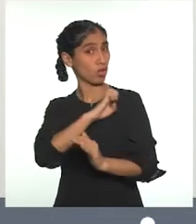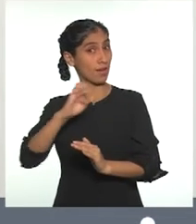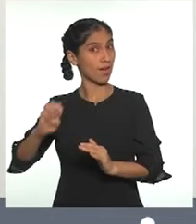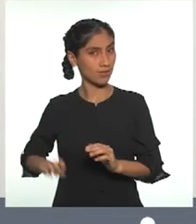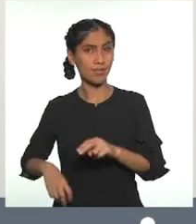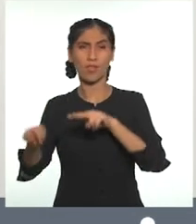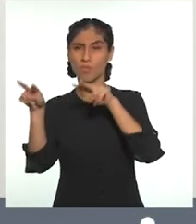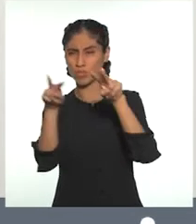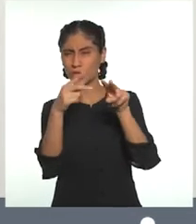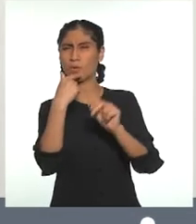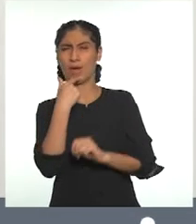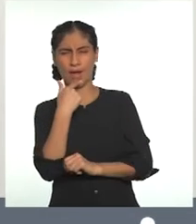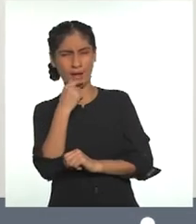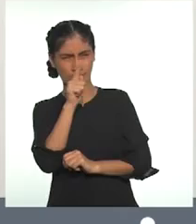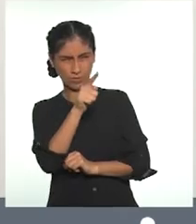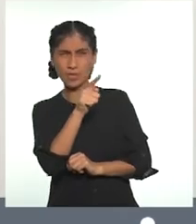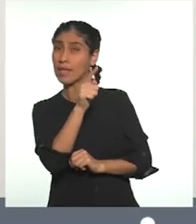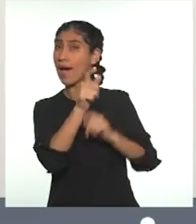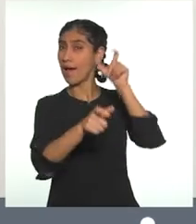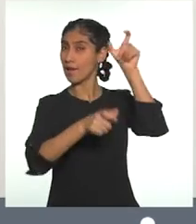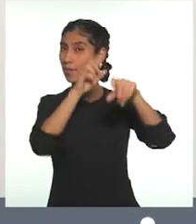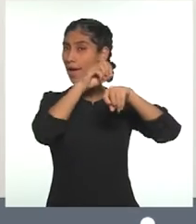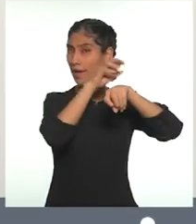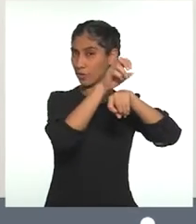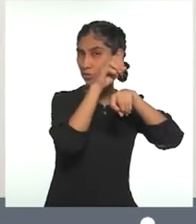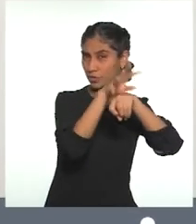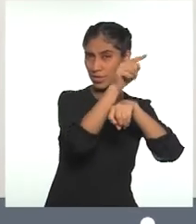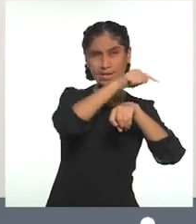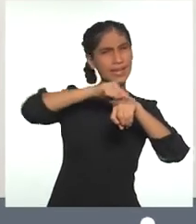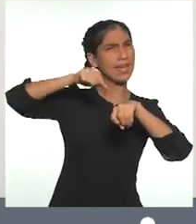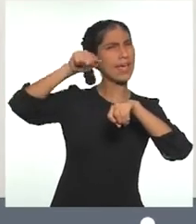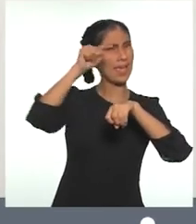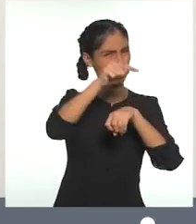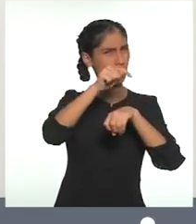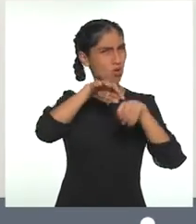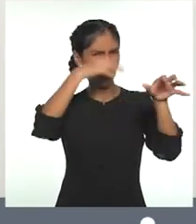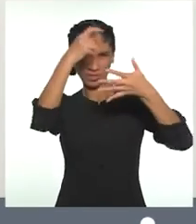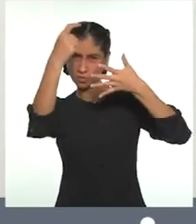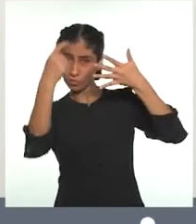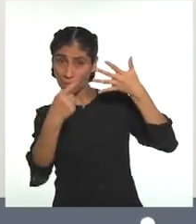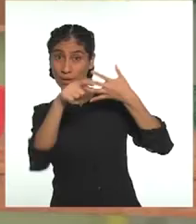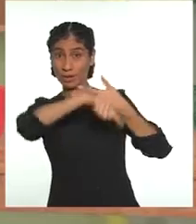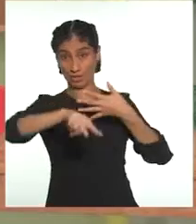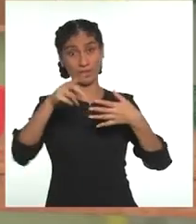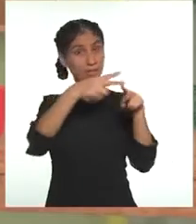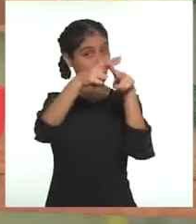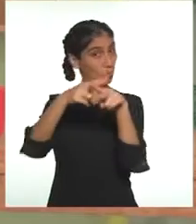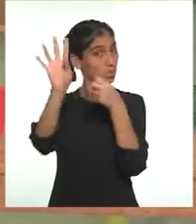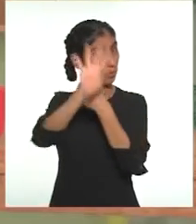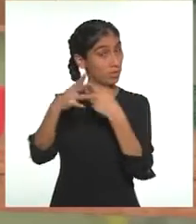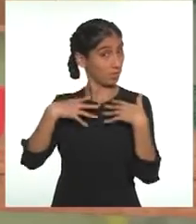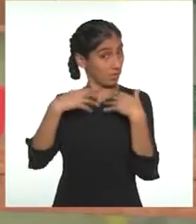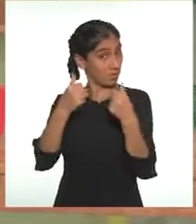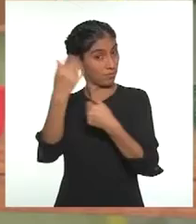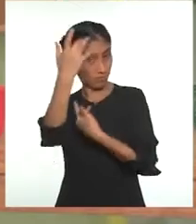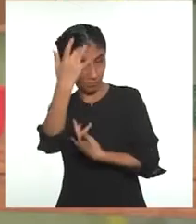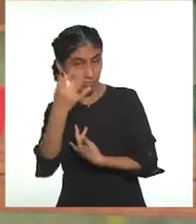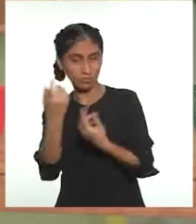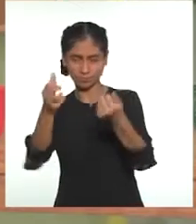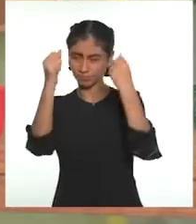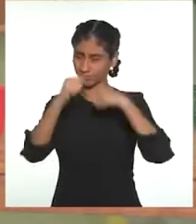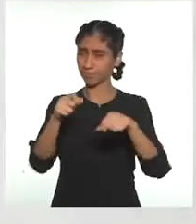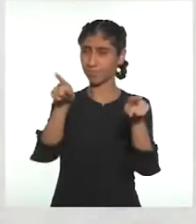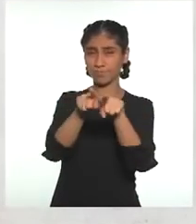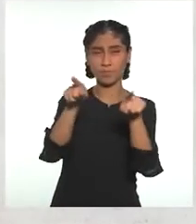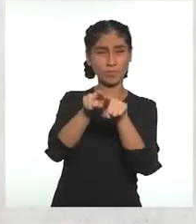regionales tomaron precauciones teniendo en cuenta las recomendaciones del gobierno central. ¿Fue un trabajo integral en